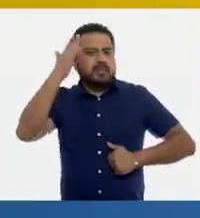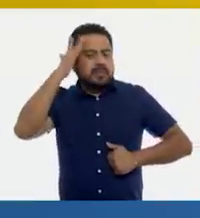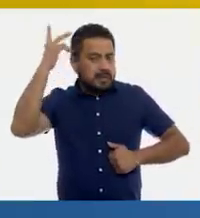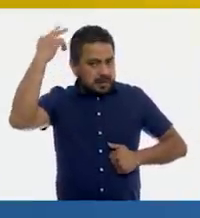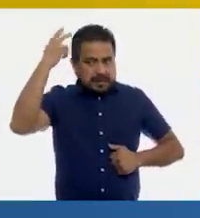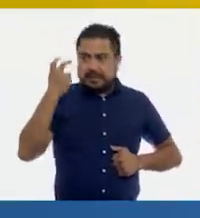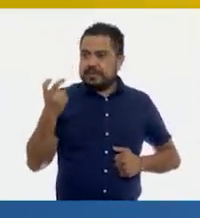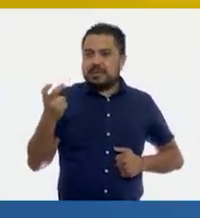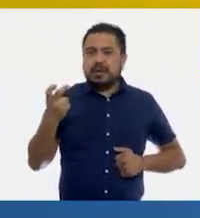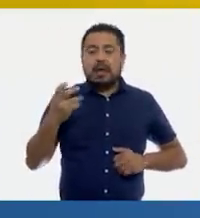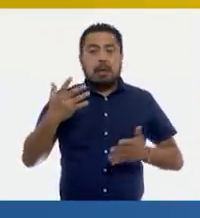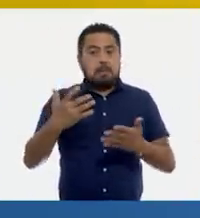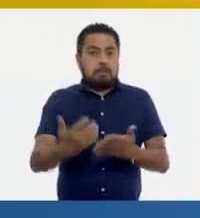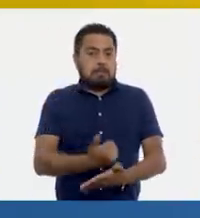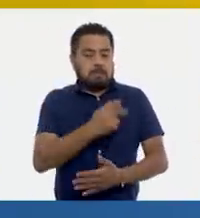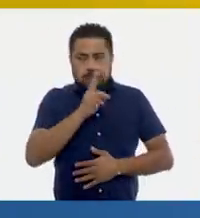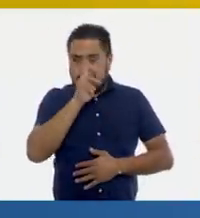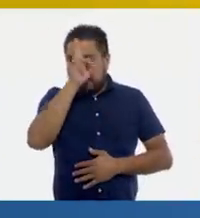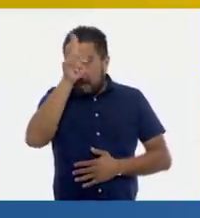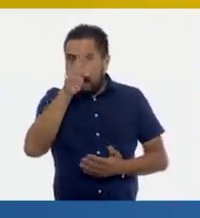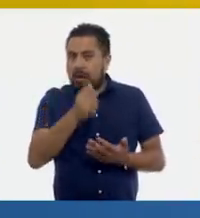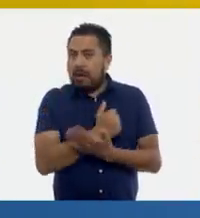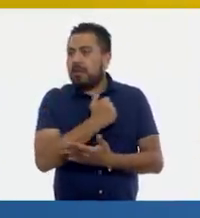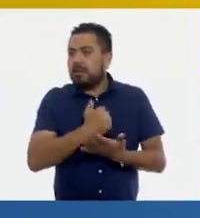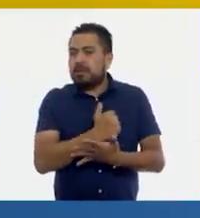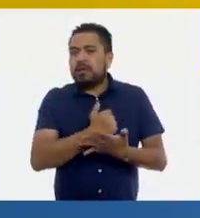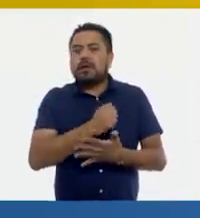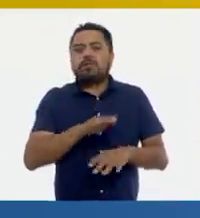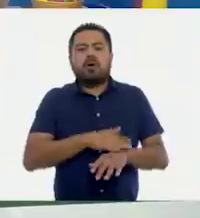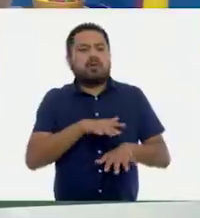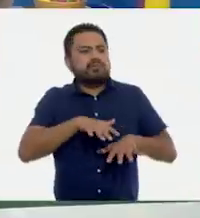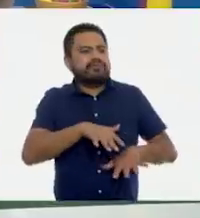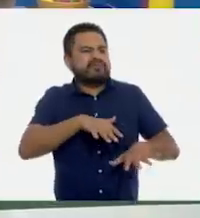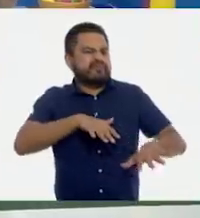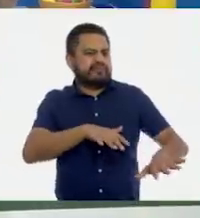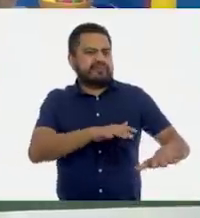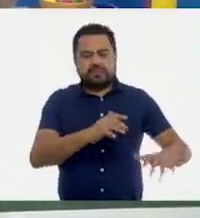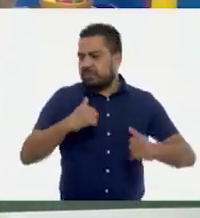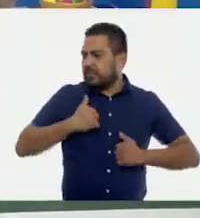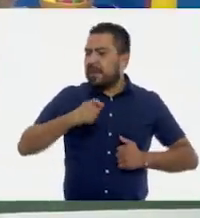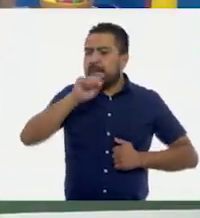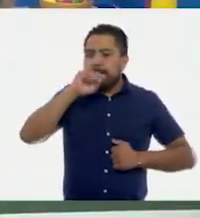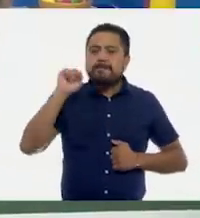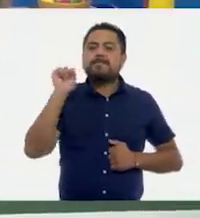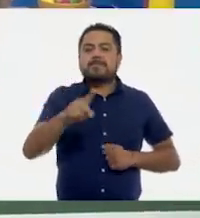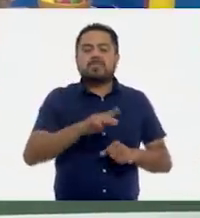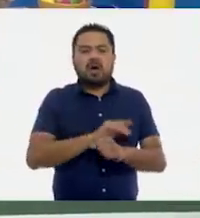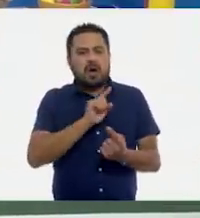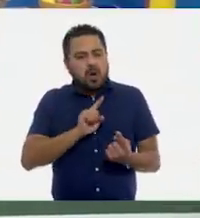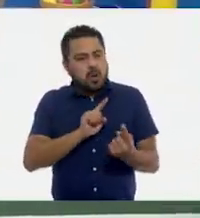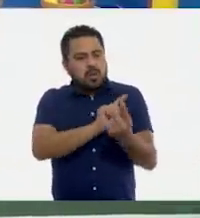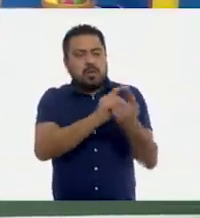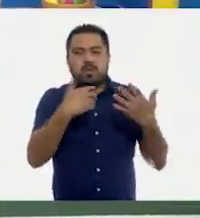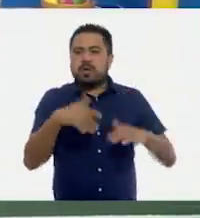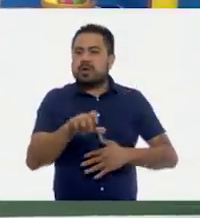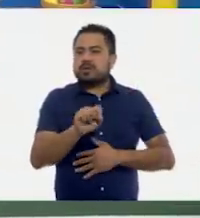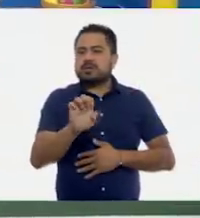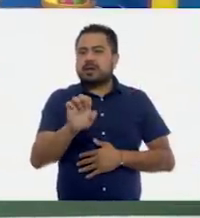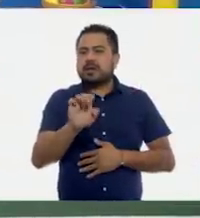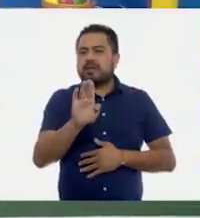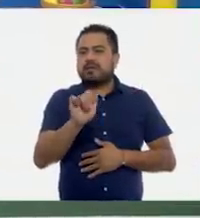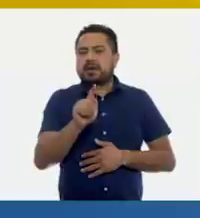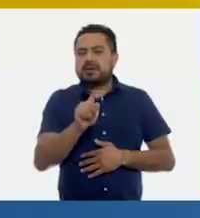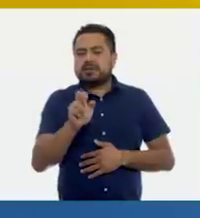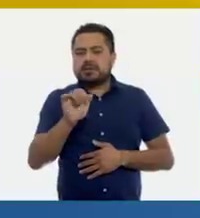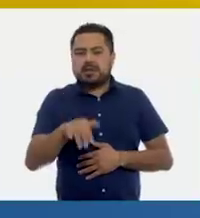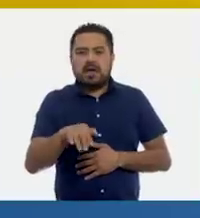Porfirio Díaz salió victorioso, en parte por su campaña militar, pero también por el enfrentamiento entre Sebastián Lerdo de Tejada y